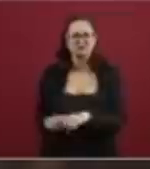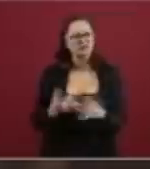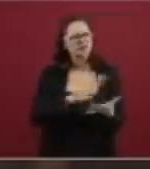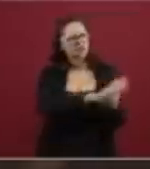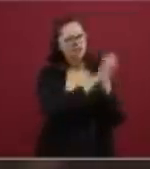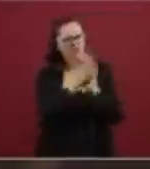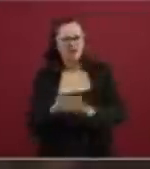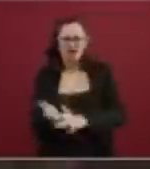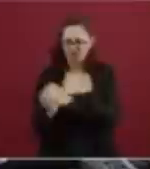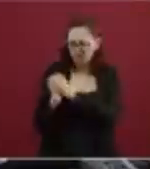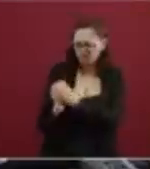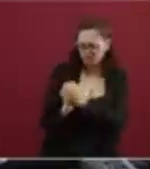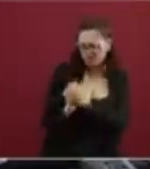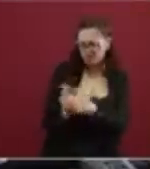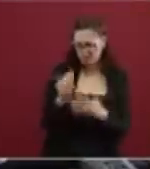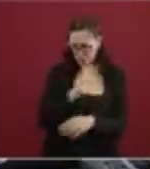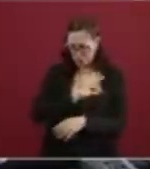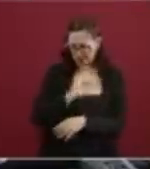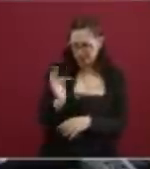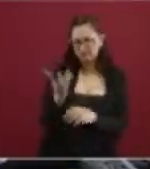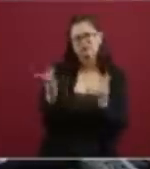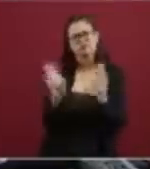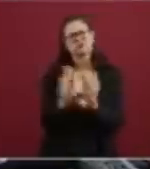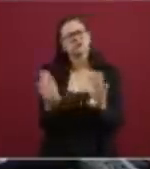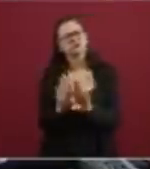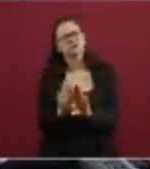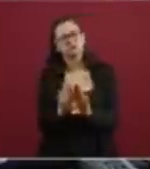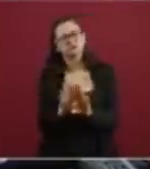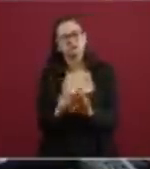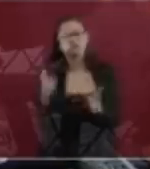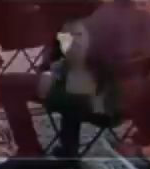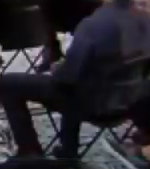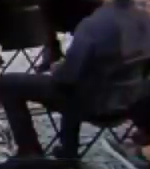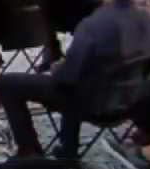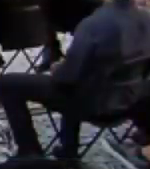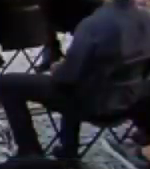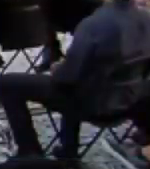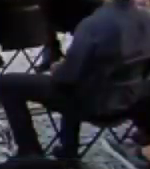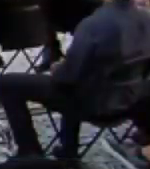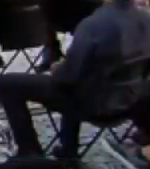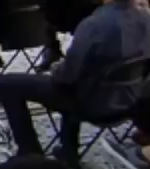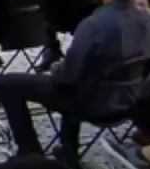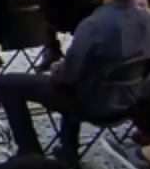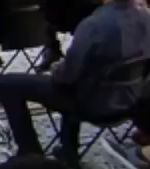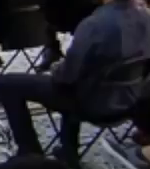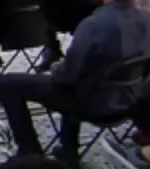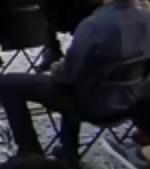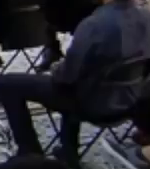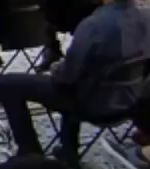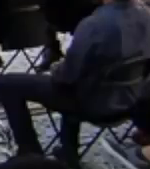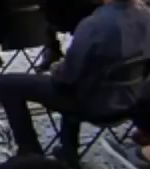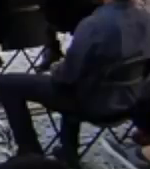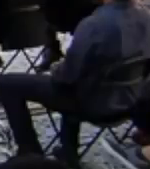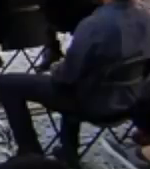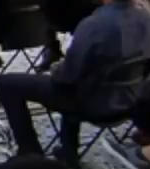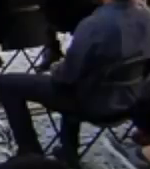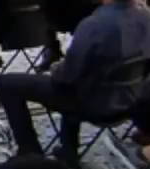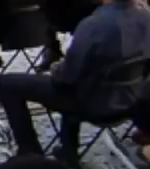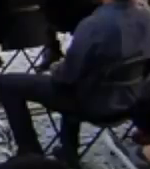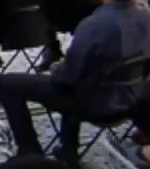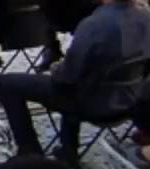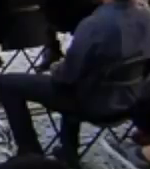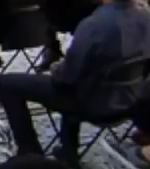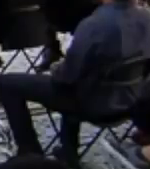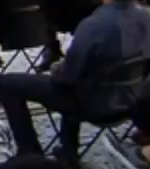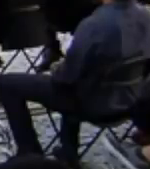para subsanar este plan de dedicar este dinero a las obras sociales cuando la ley mandata que debe dedicarse